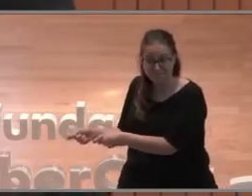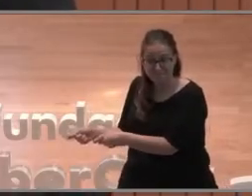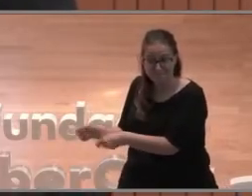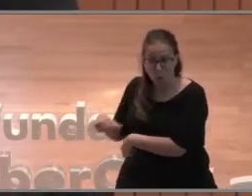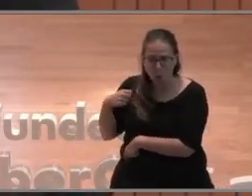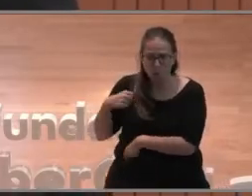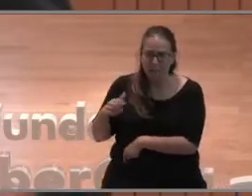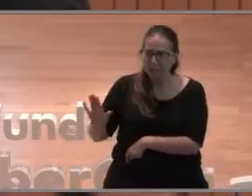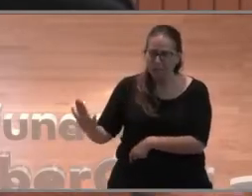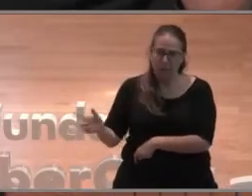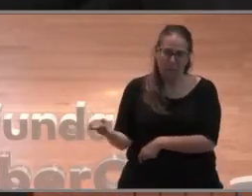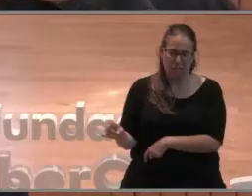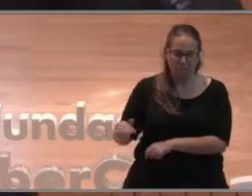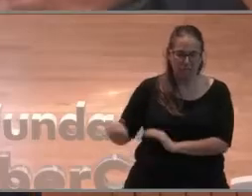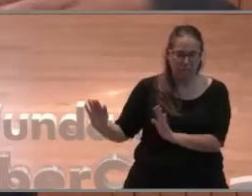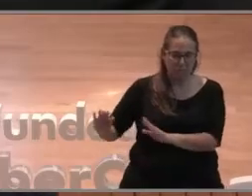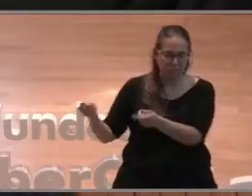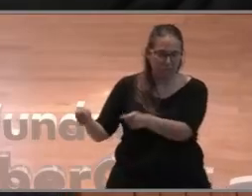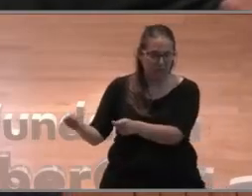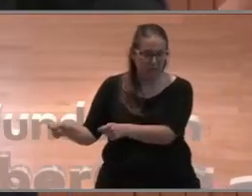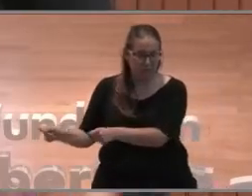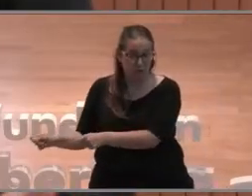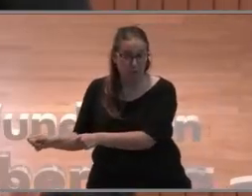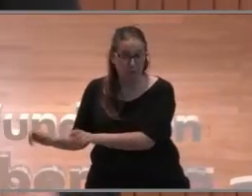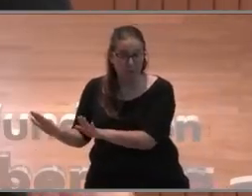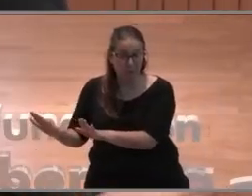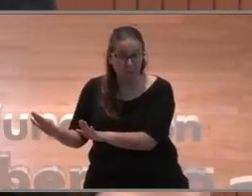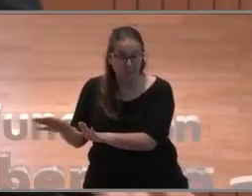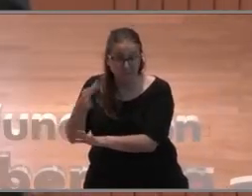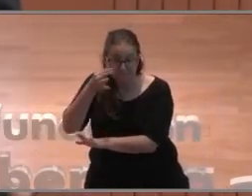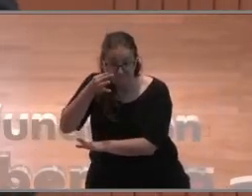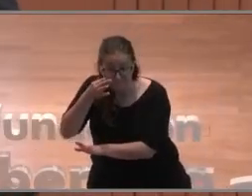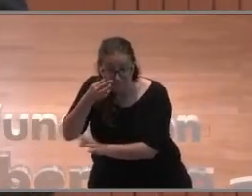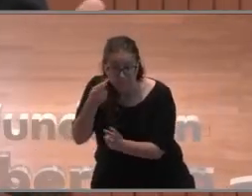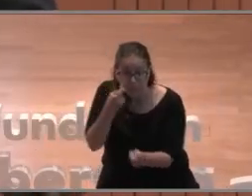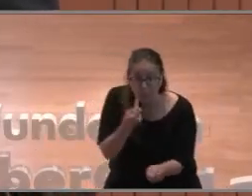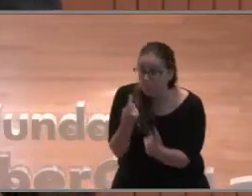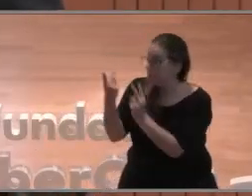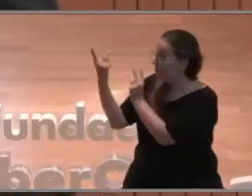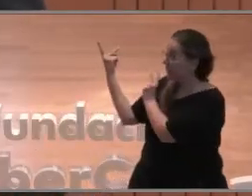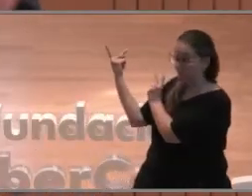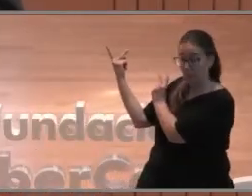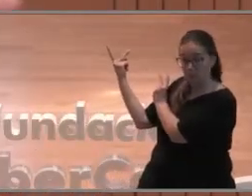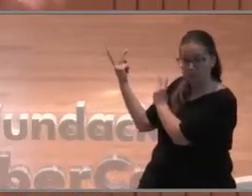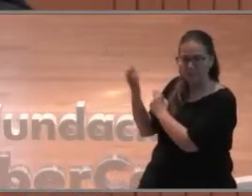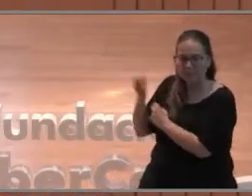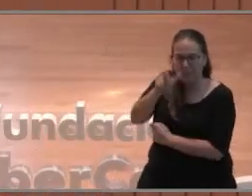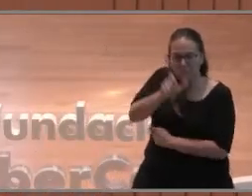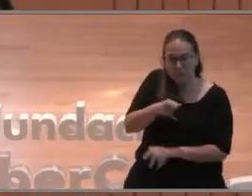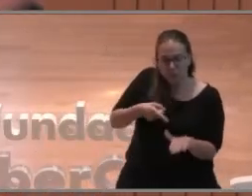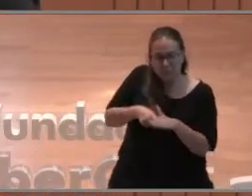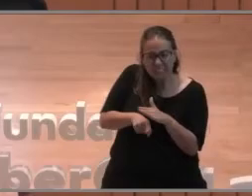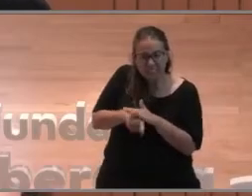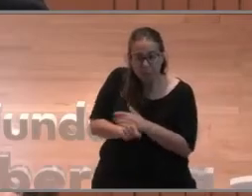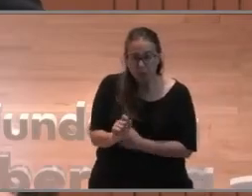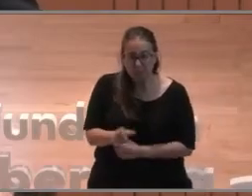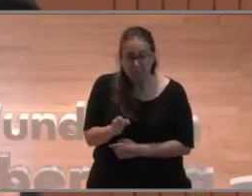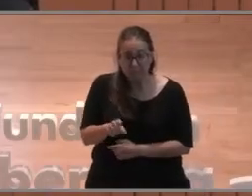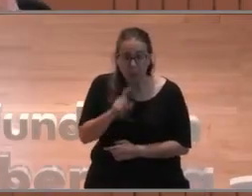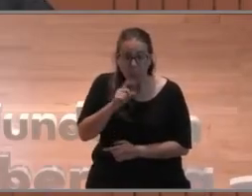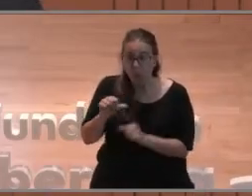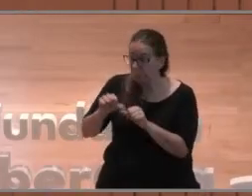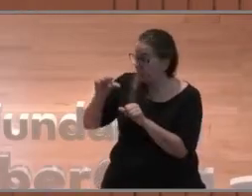hospitales, como con premisas anteriores. Quizás la inercia a los gestores les hace actuar como se venía, como siempre se ha hecho